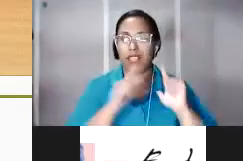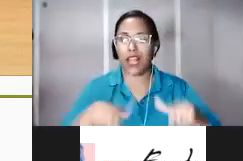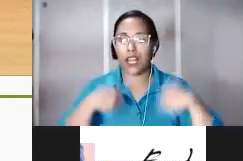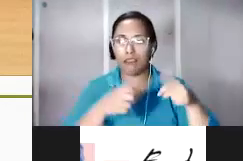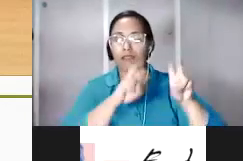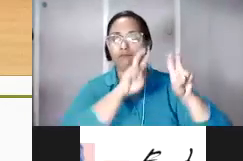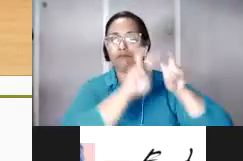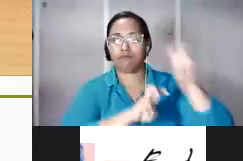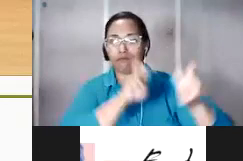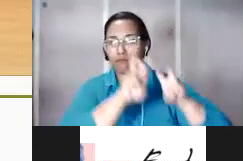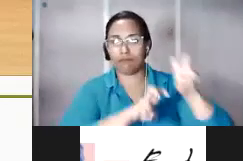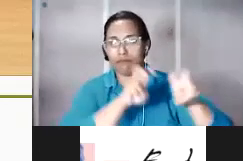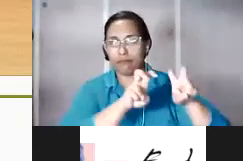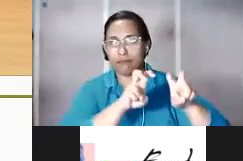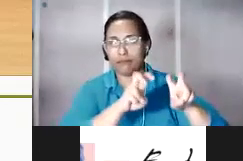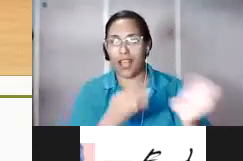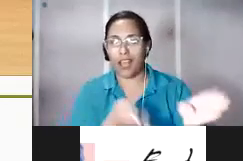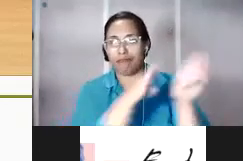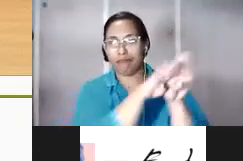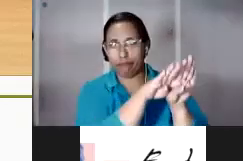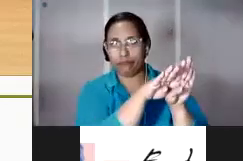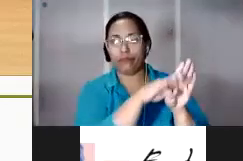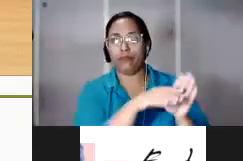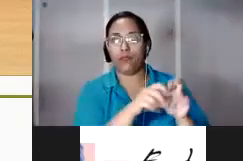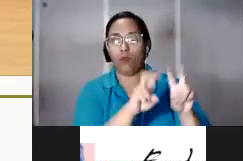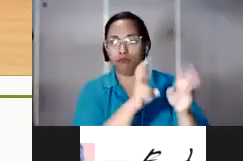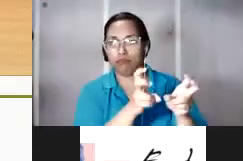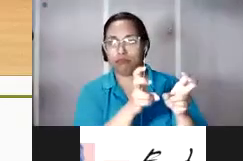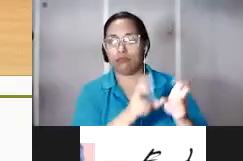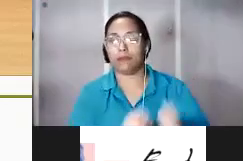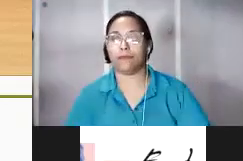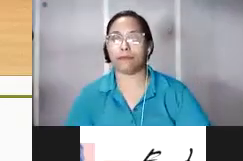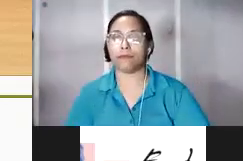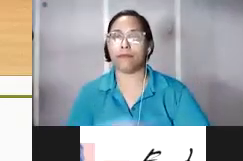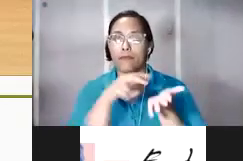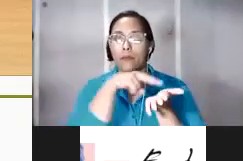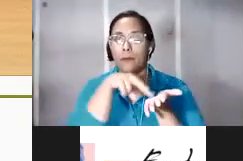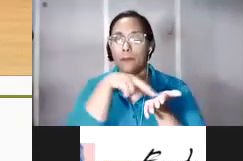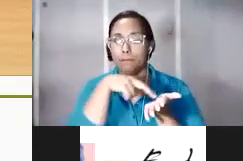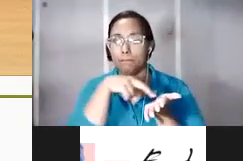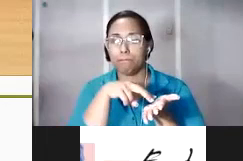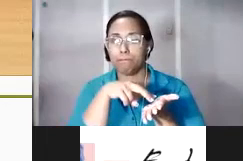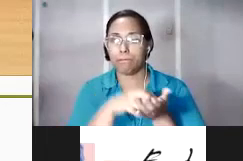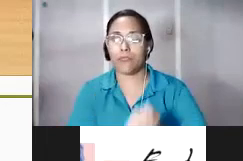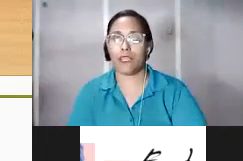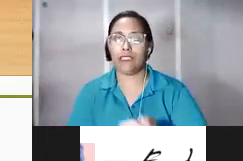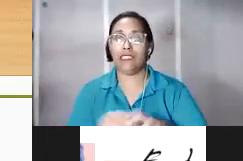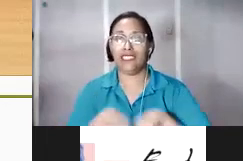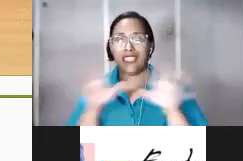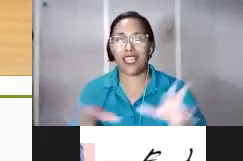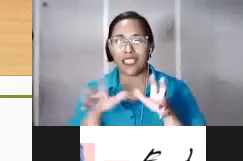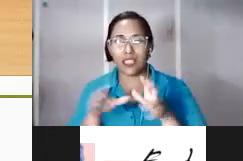carnaval. ¿No? Cierro la cita. Los bailes se efectuaban en el